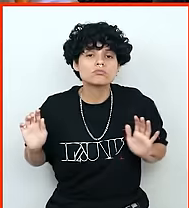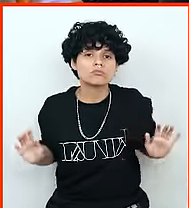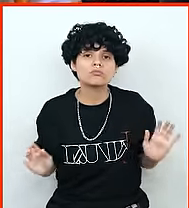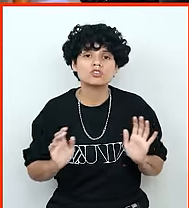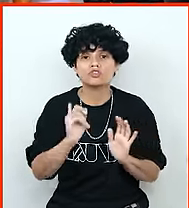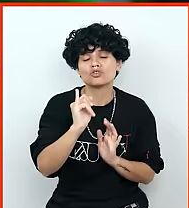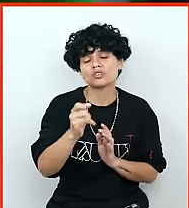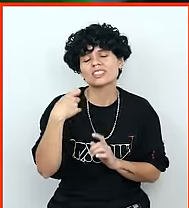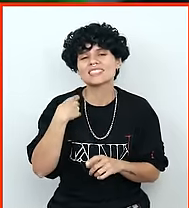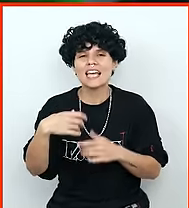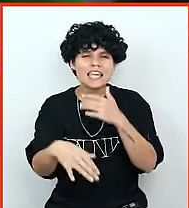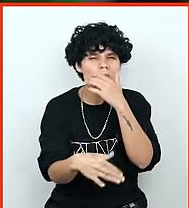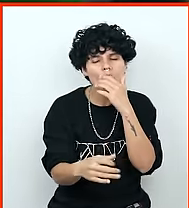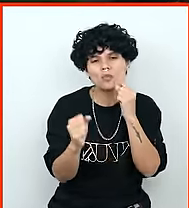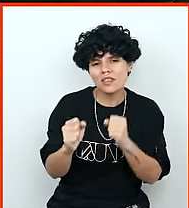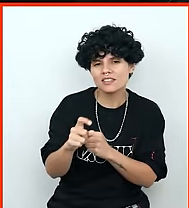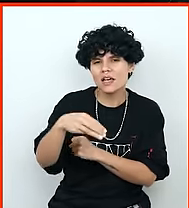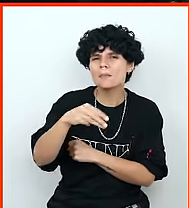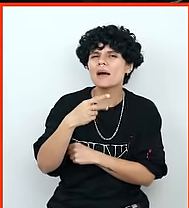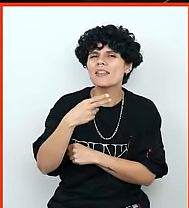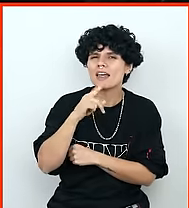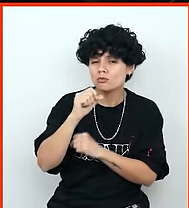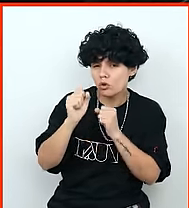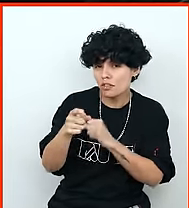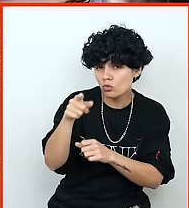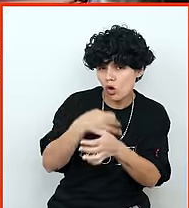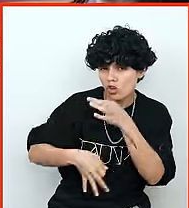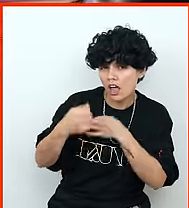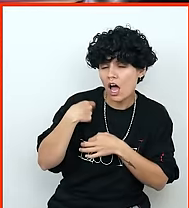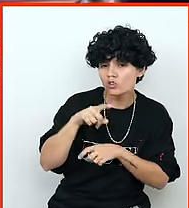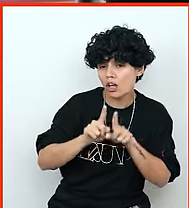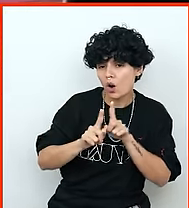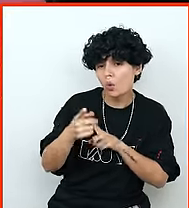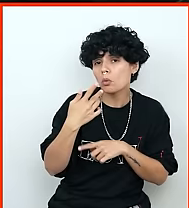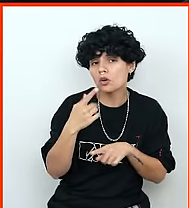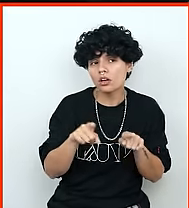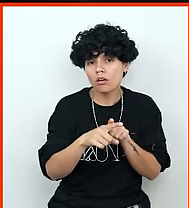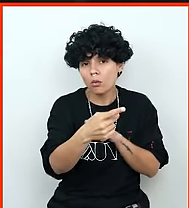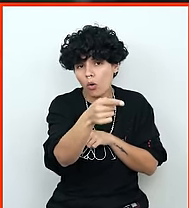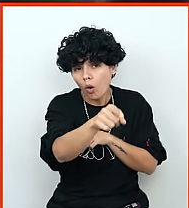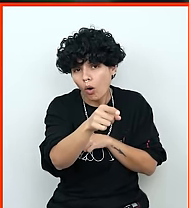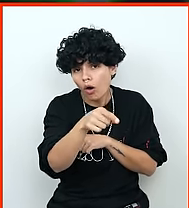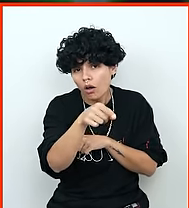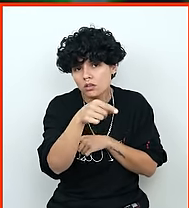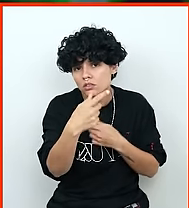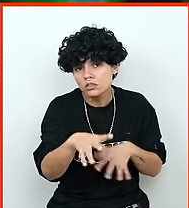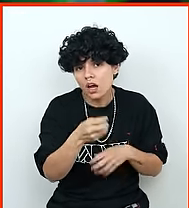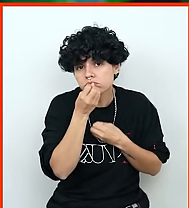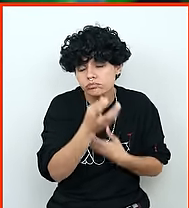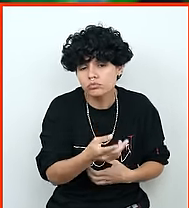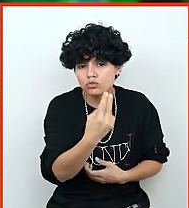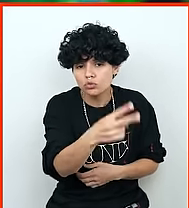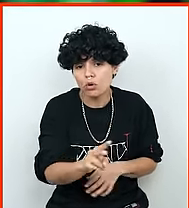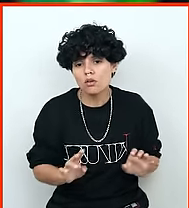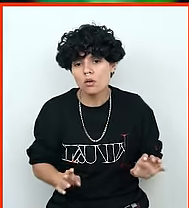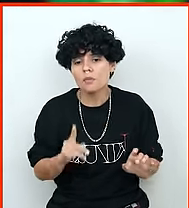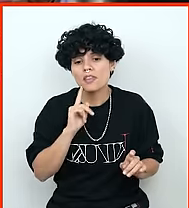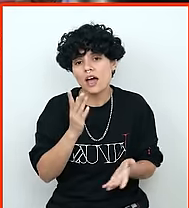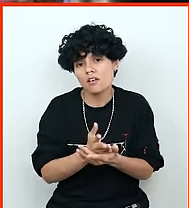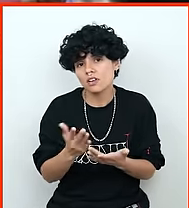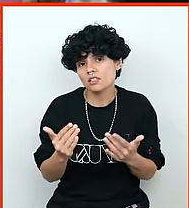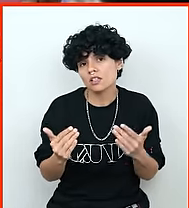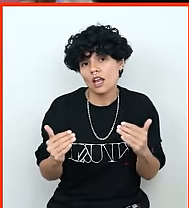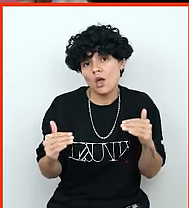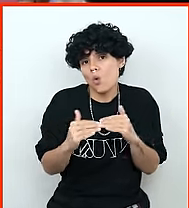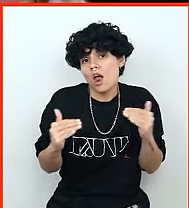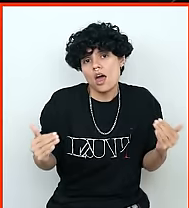hip hop. ¿Puedes decir un secreto de Matías tú, no? Que yo creo que dejó él esta situación como